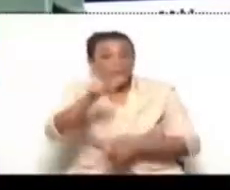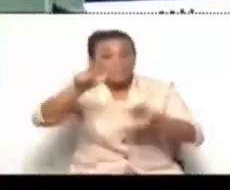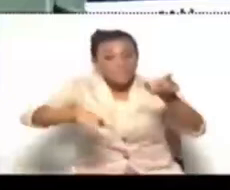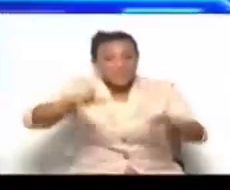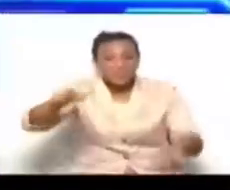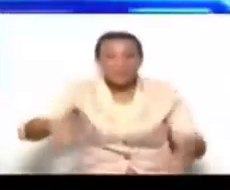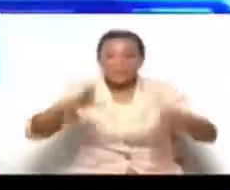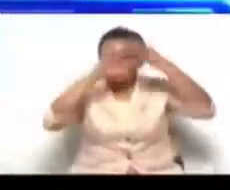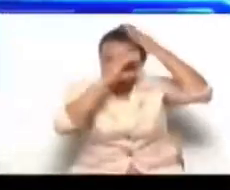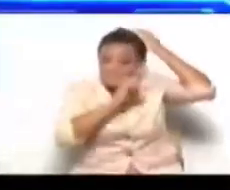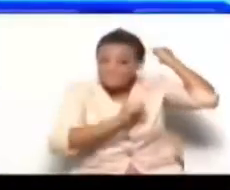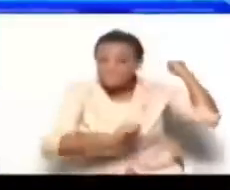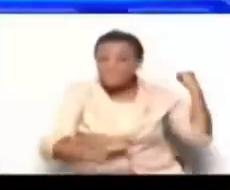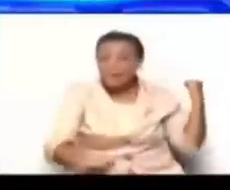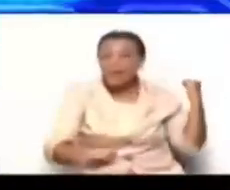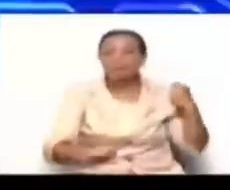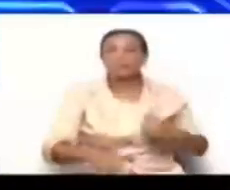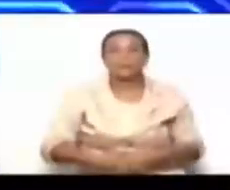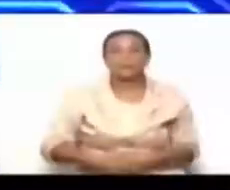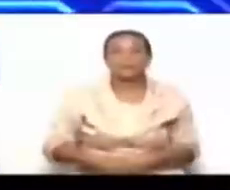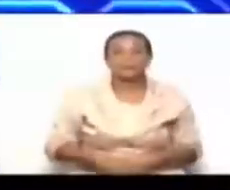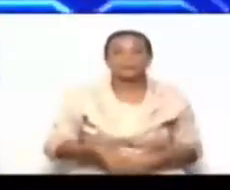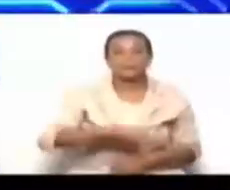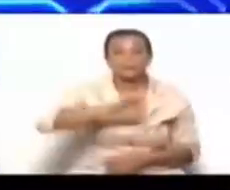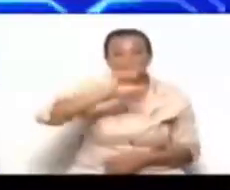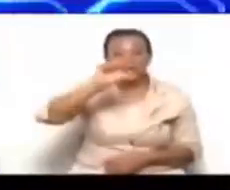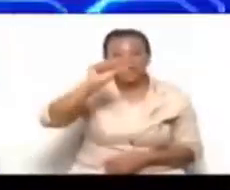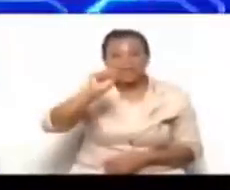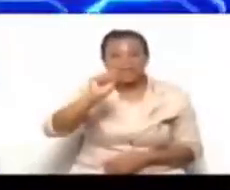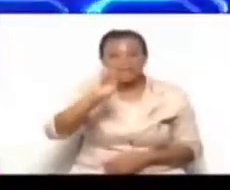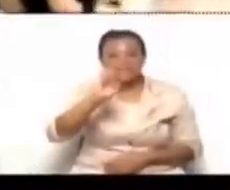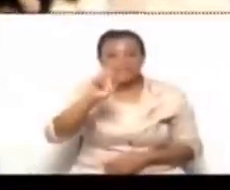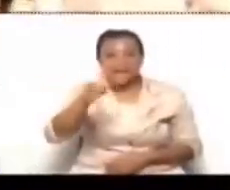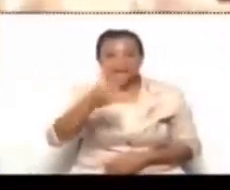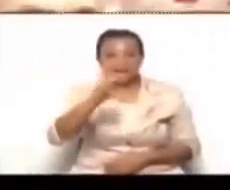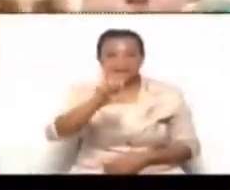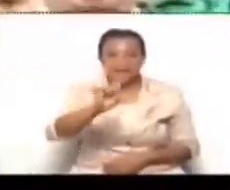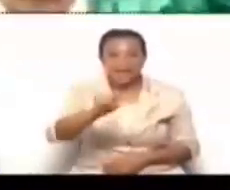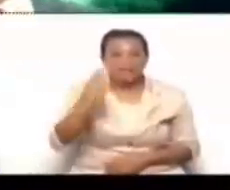al embajador Sergei Melik